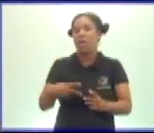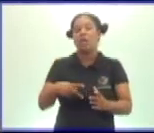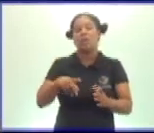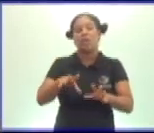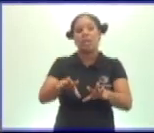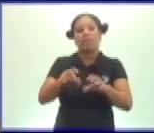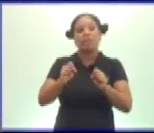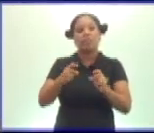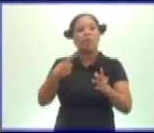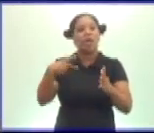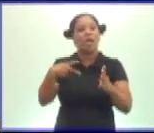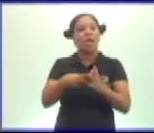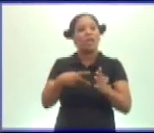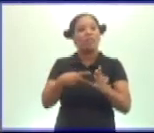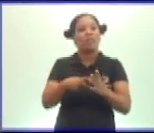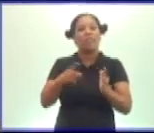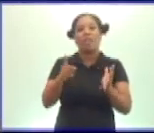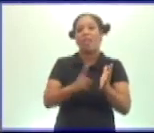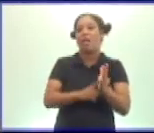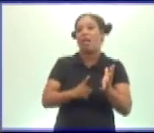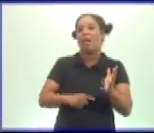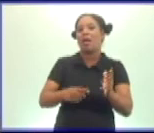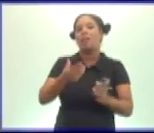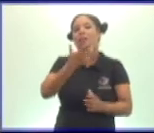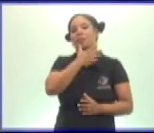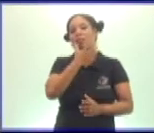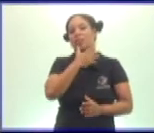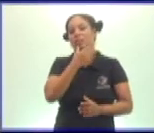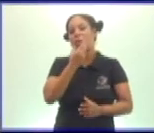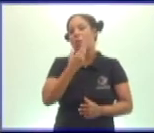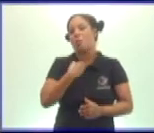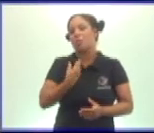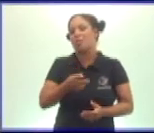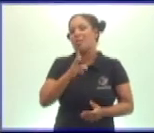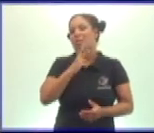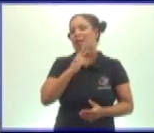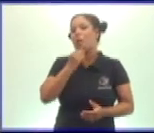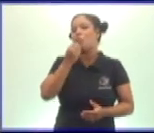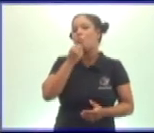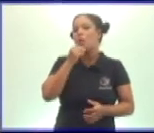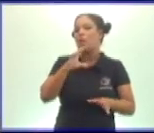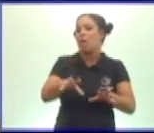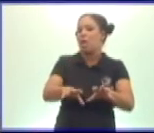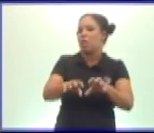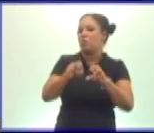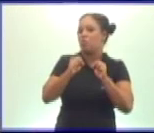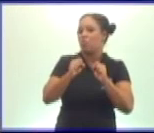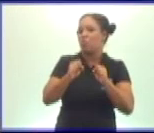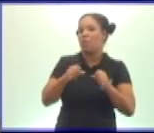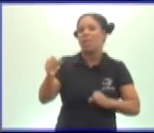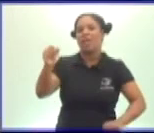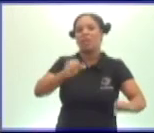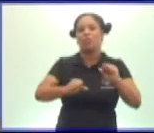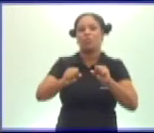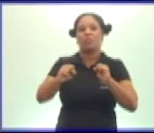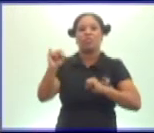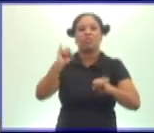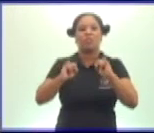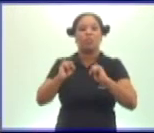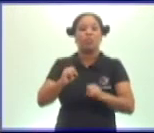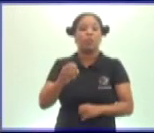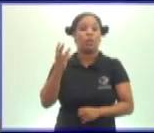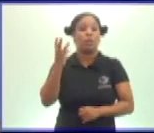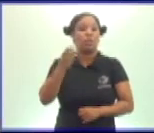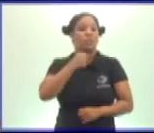Entonces, ¿cómo es posible explicar que el agua pueda disolver las sustancias iónicas? Y un tercer